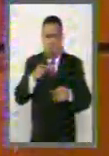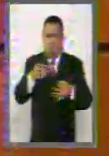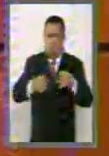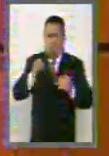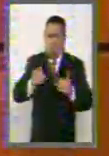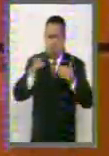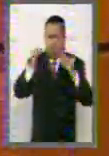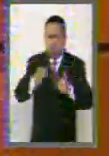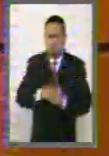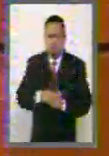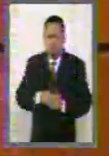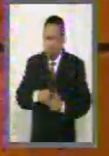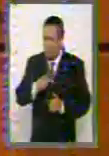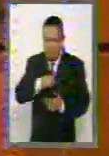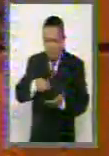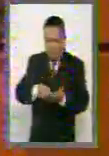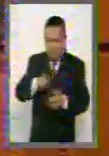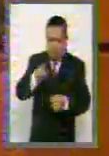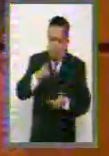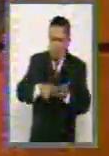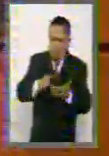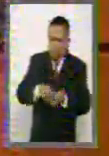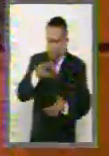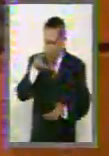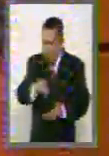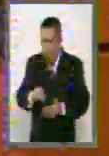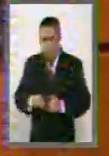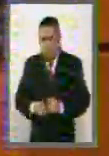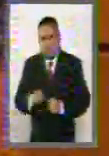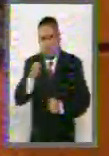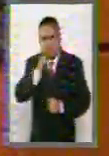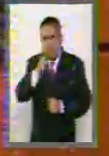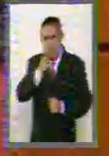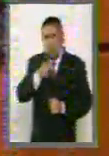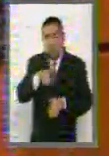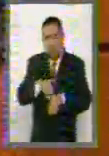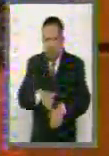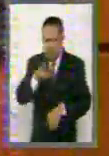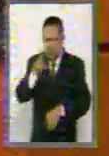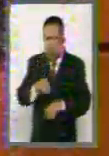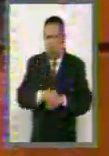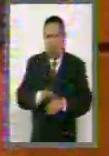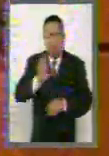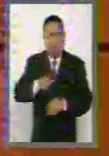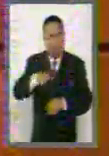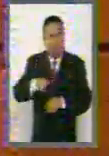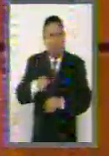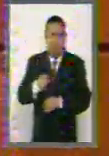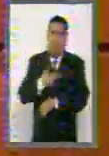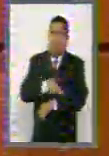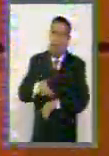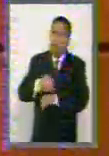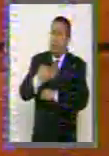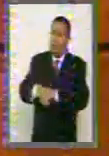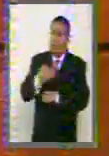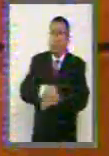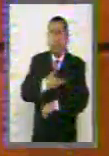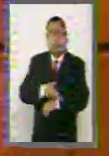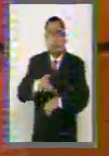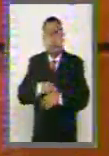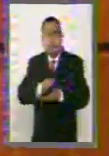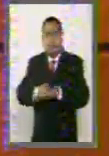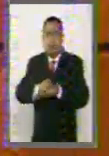No validemos ese papel del Senado como una oficialía de partes donde se puede